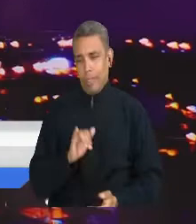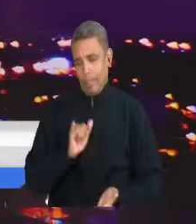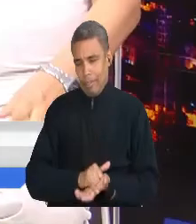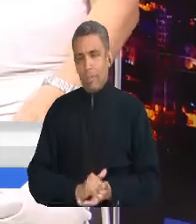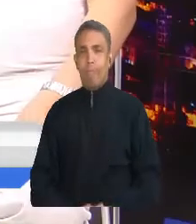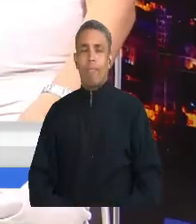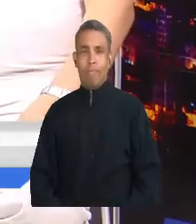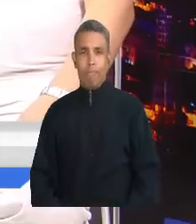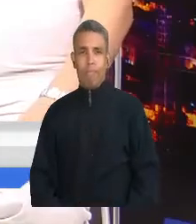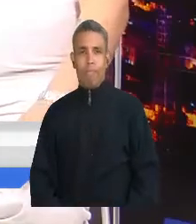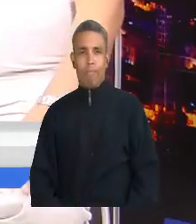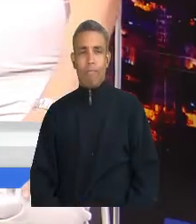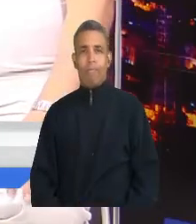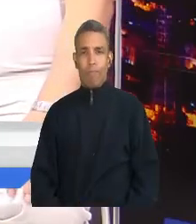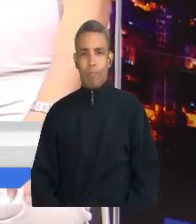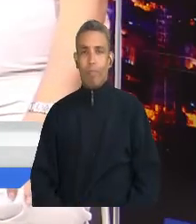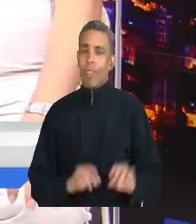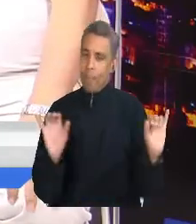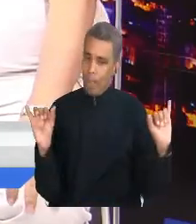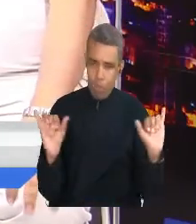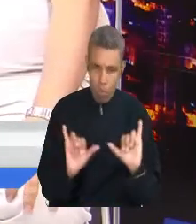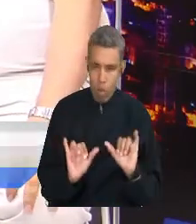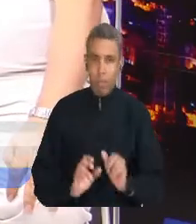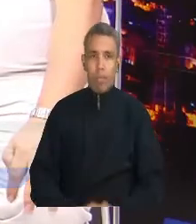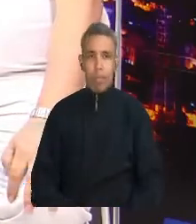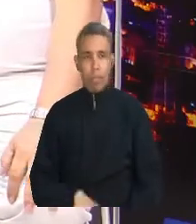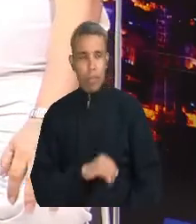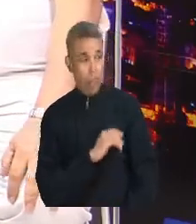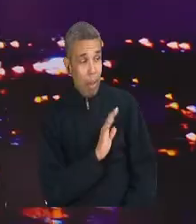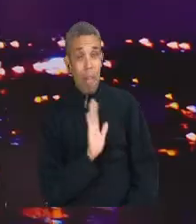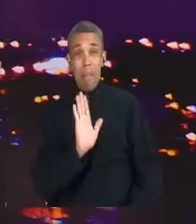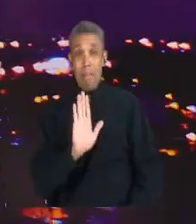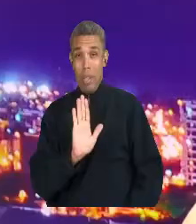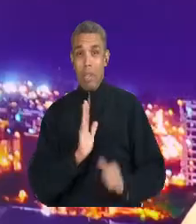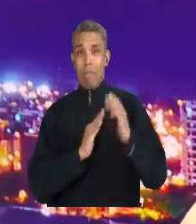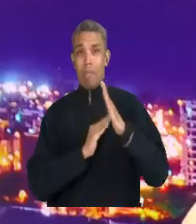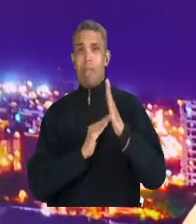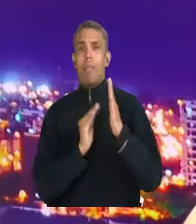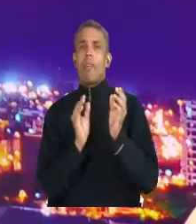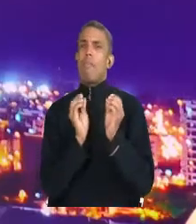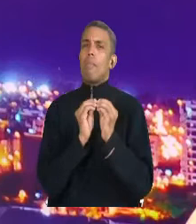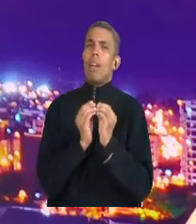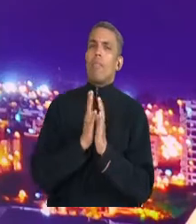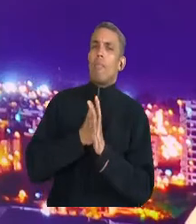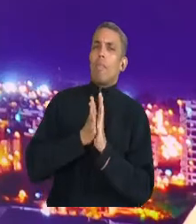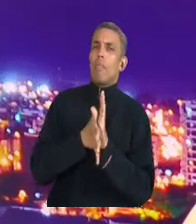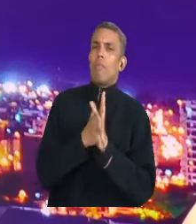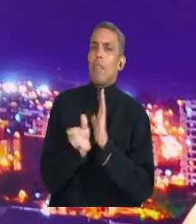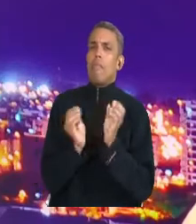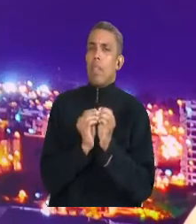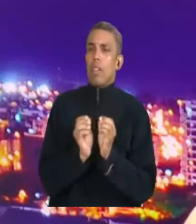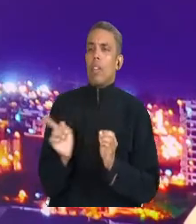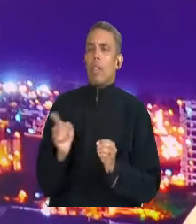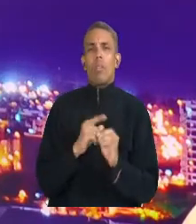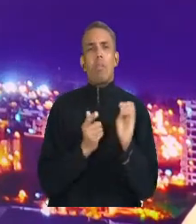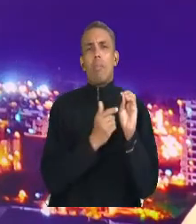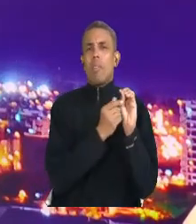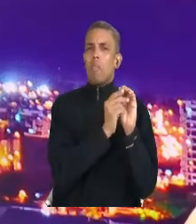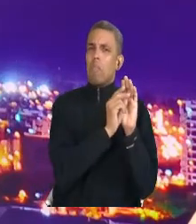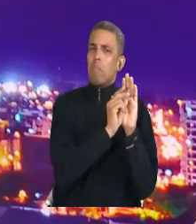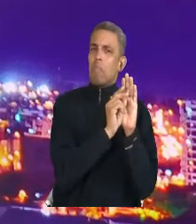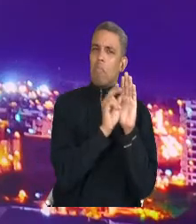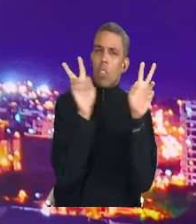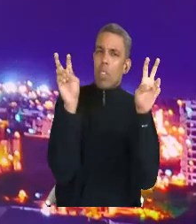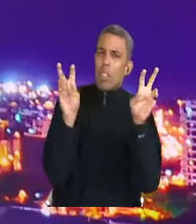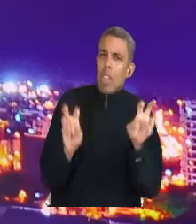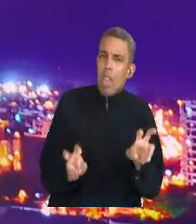dos festivales. A los dos festivales. El Festival del Vallenato. Vamos a hacer una pausa y al regresar en el siguiente segmento hablaremos de la programación, de las bandas que ya han